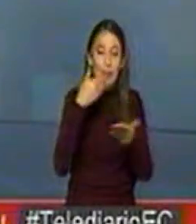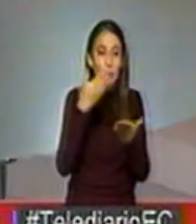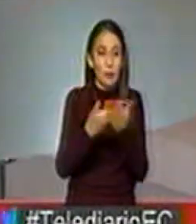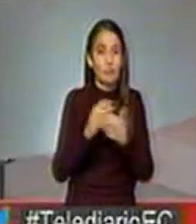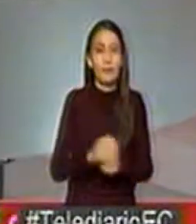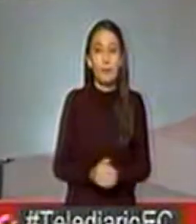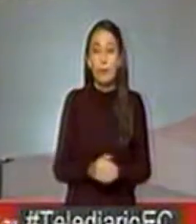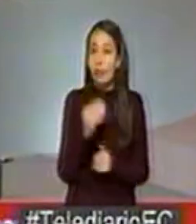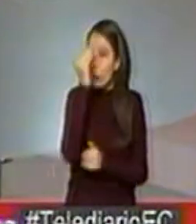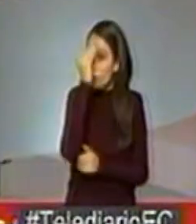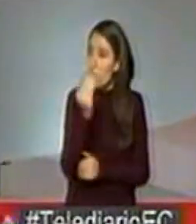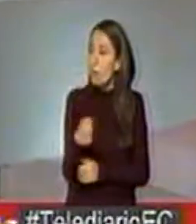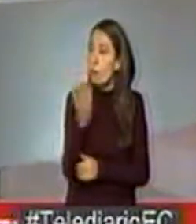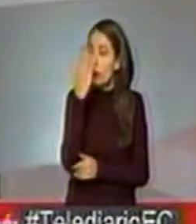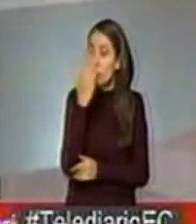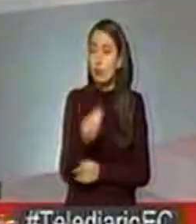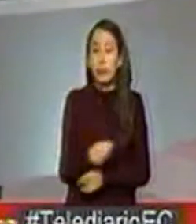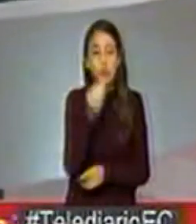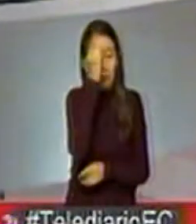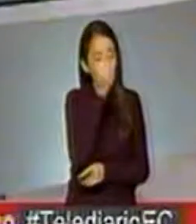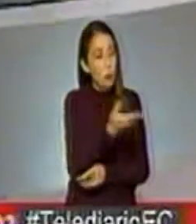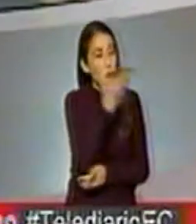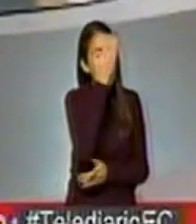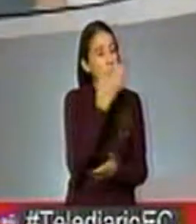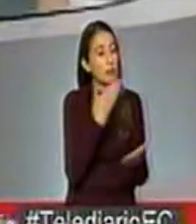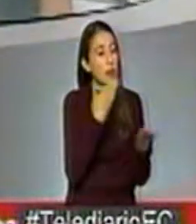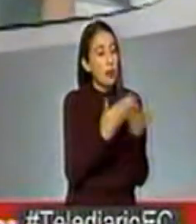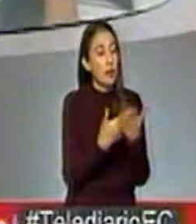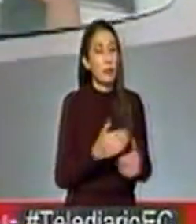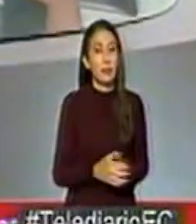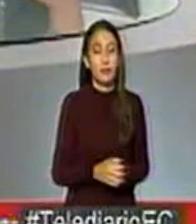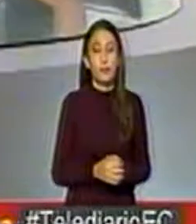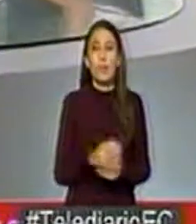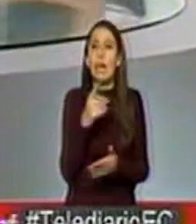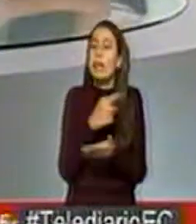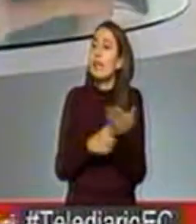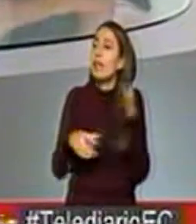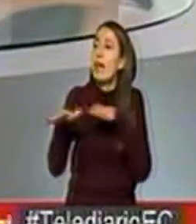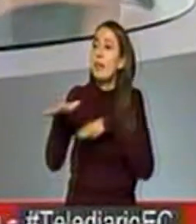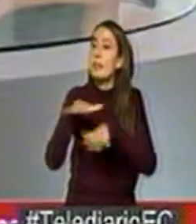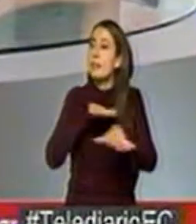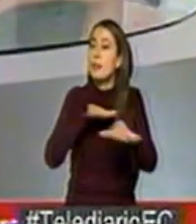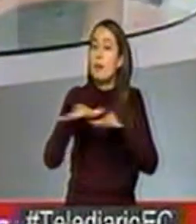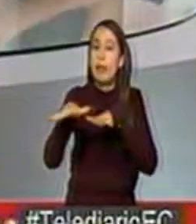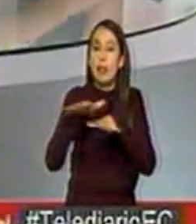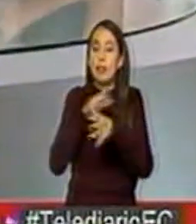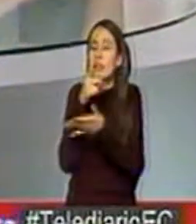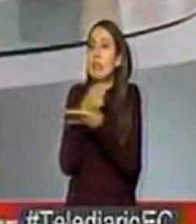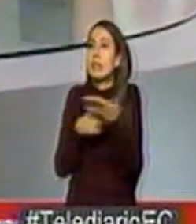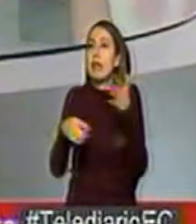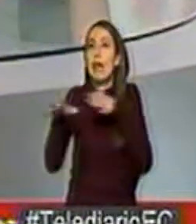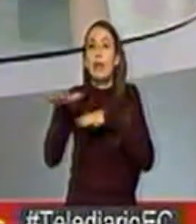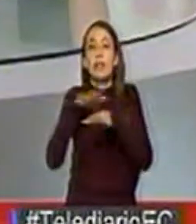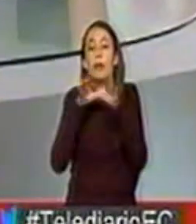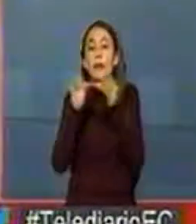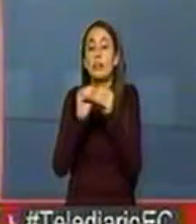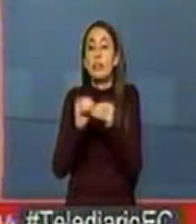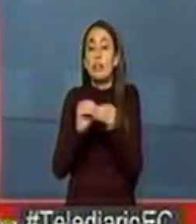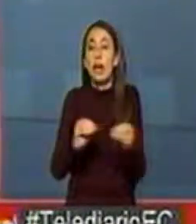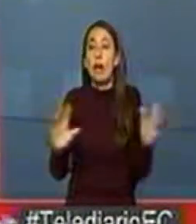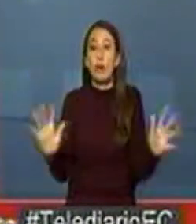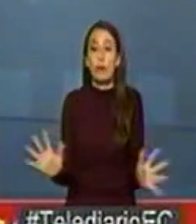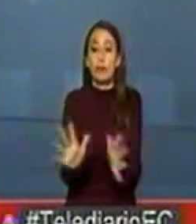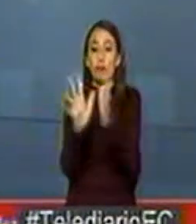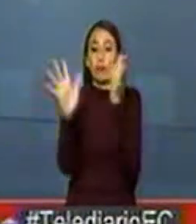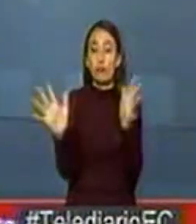nosotros. Buenos días, muchas gracias por la invitación. ¿Qué actividades se están planificando para promover la donación de órganos en el que se